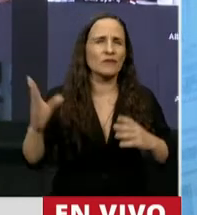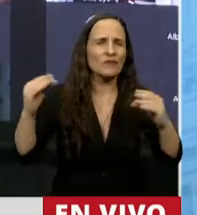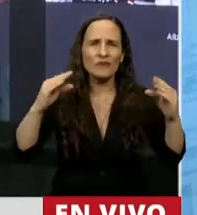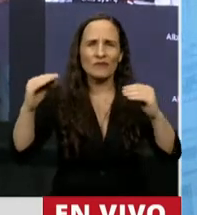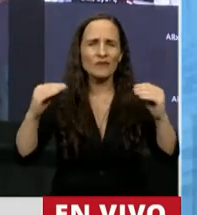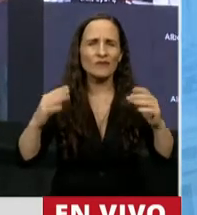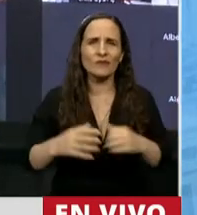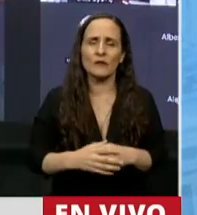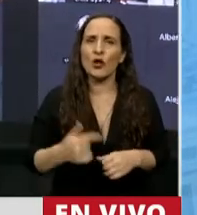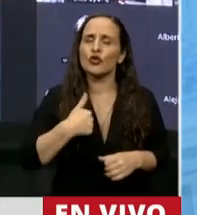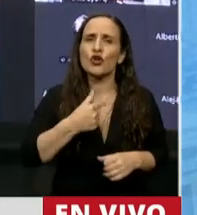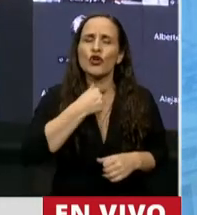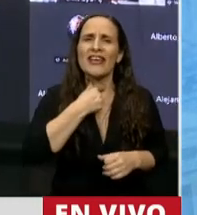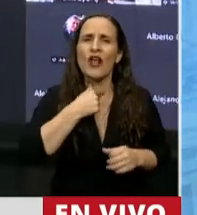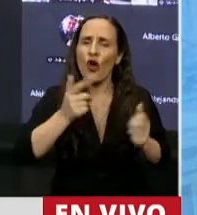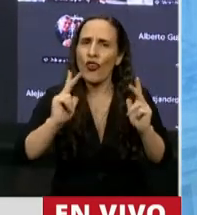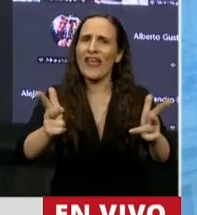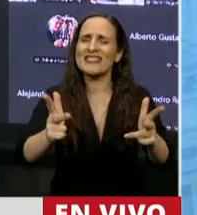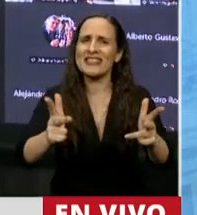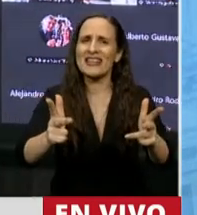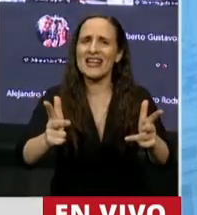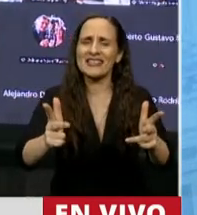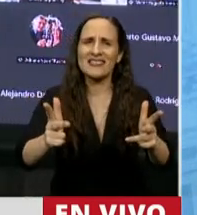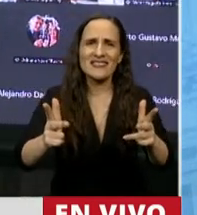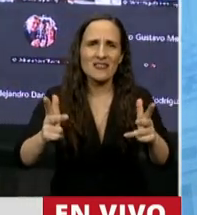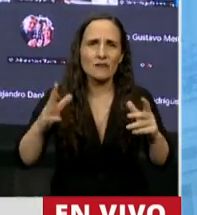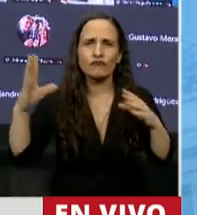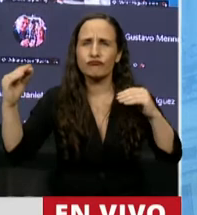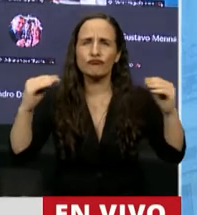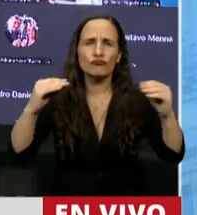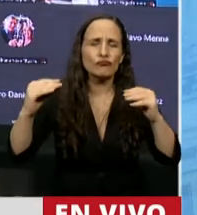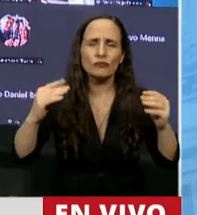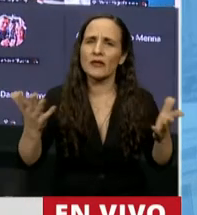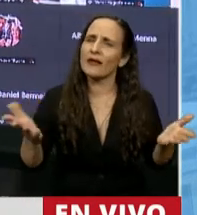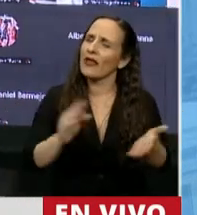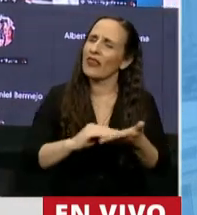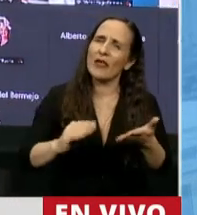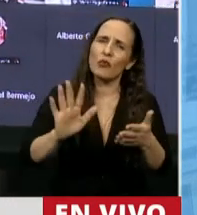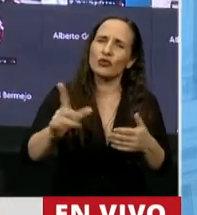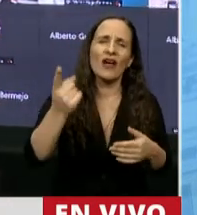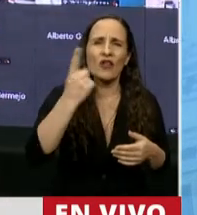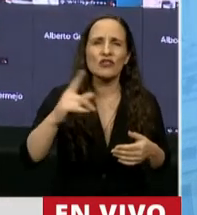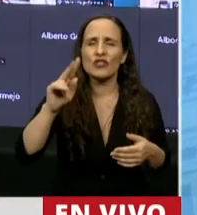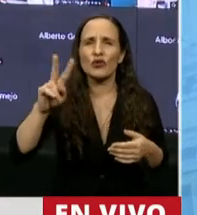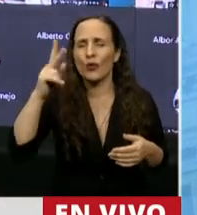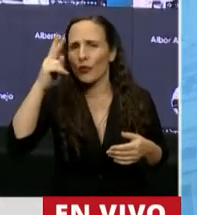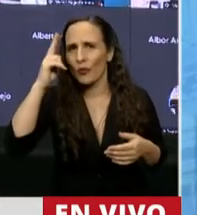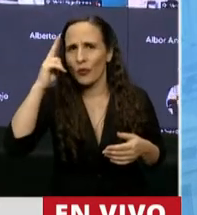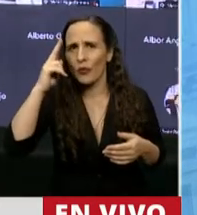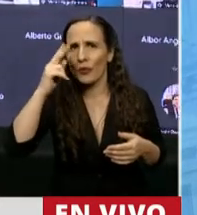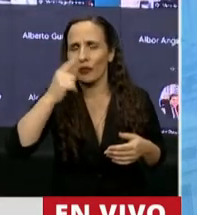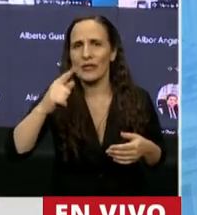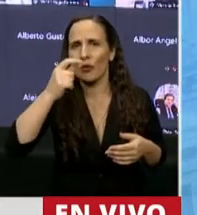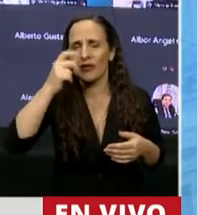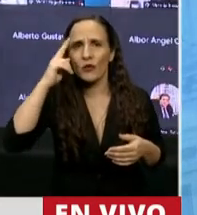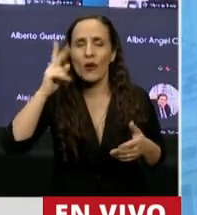Yo quiero decirles que la eventual, diputado, que la eventual 129... falsificación